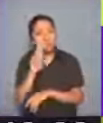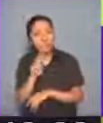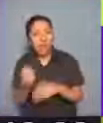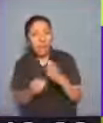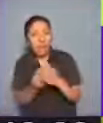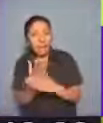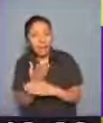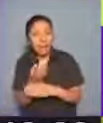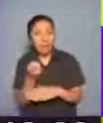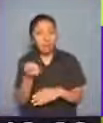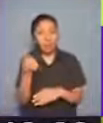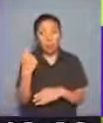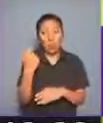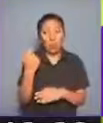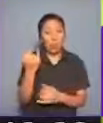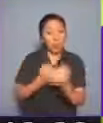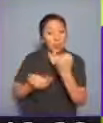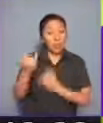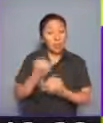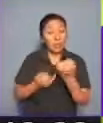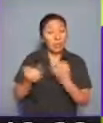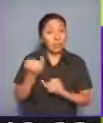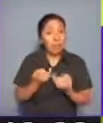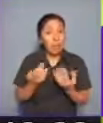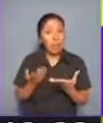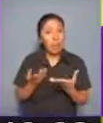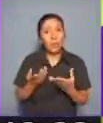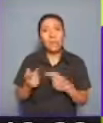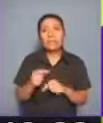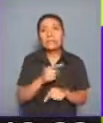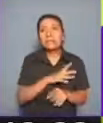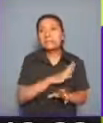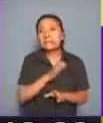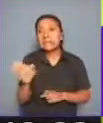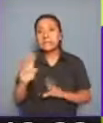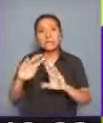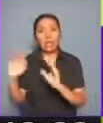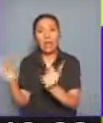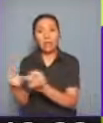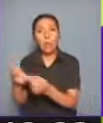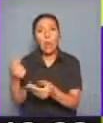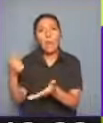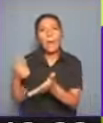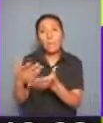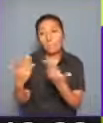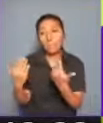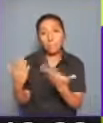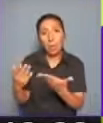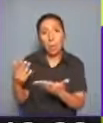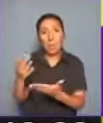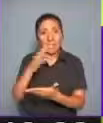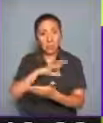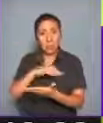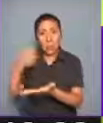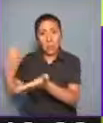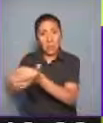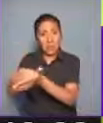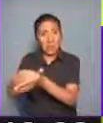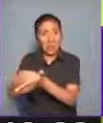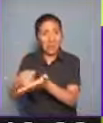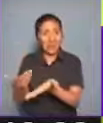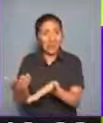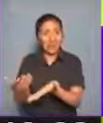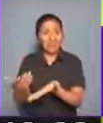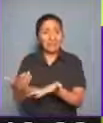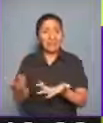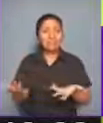también y nos comentaban Cómo se veían afectados porque tenían que llegar a ciertas oficinas para poder cobrar porque esta semana también empan a cobrar